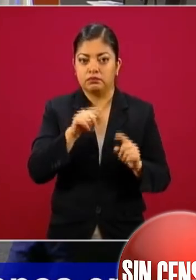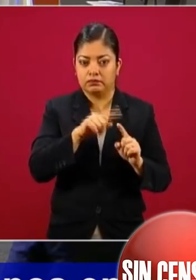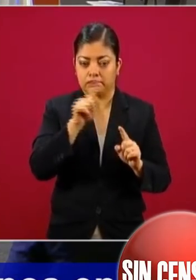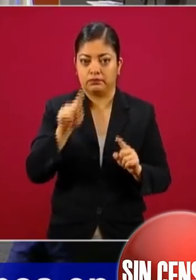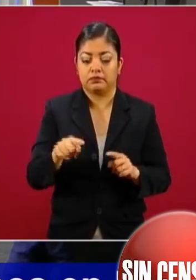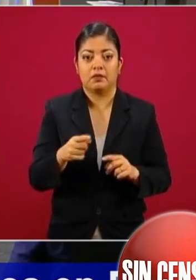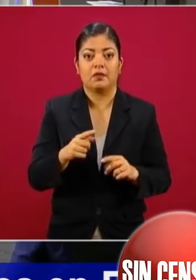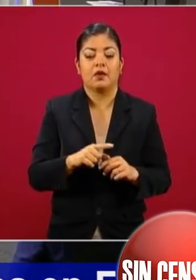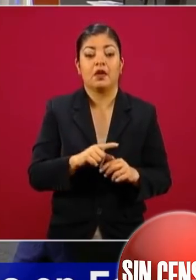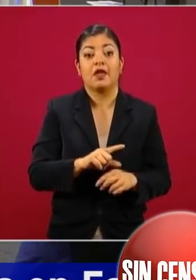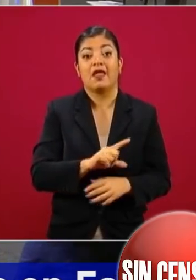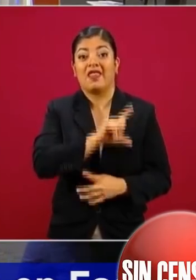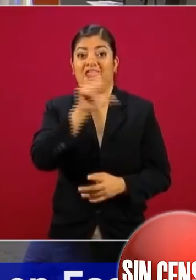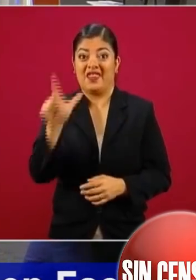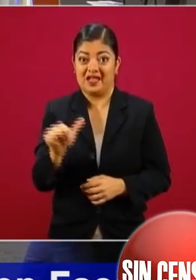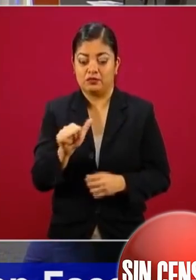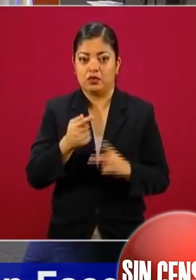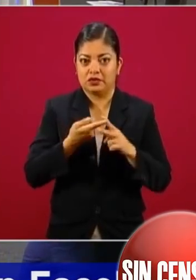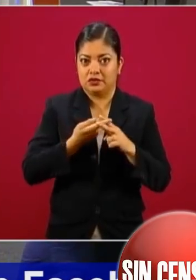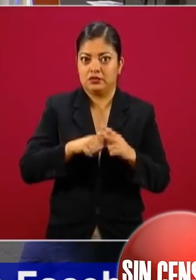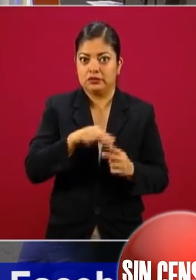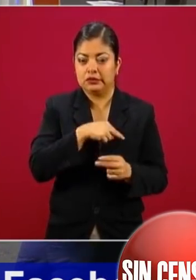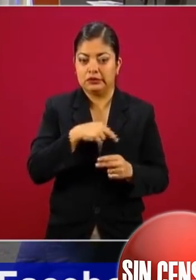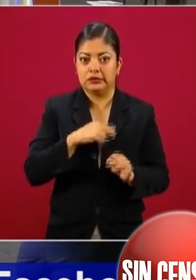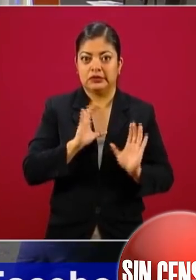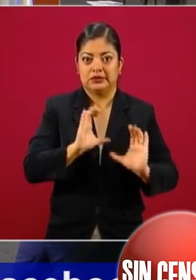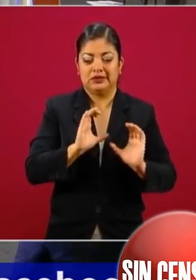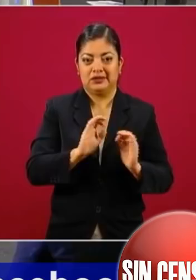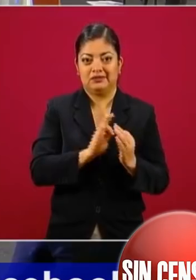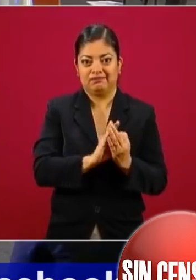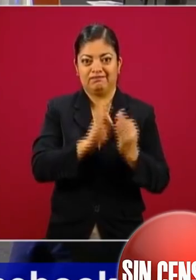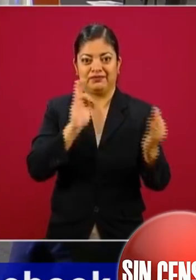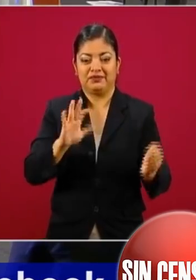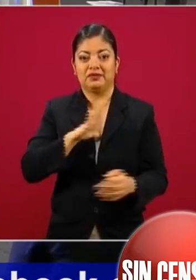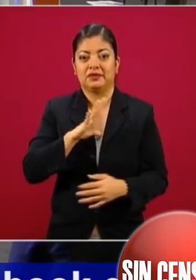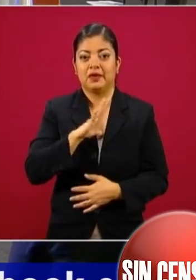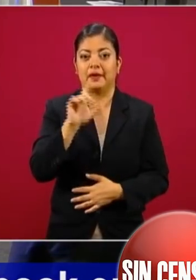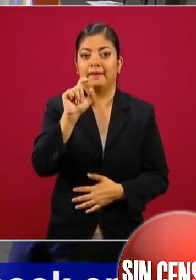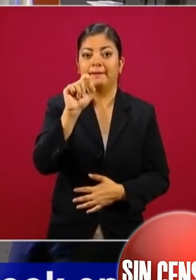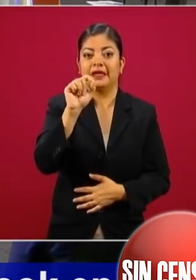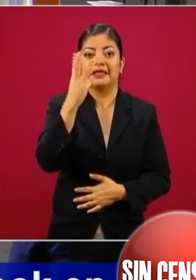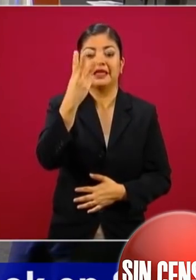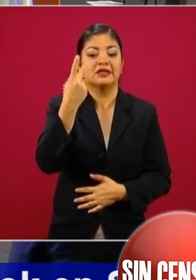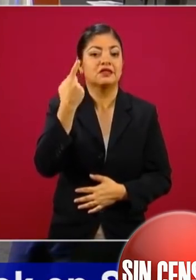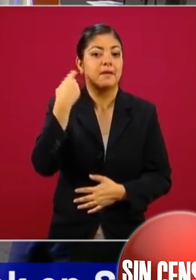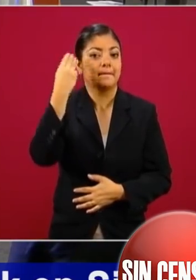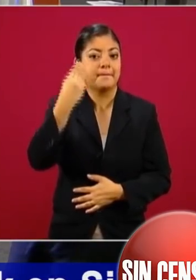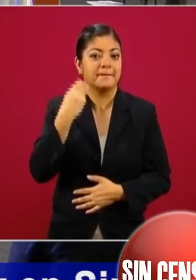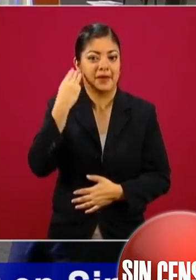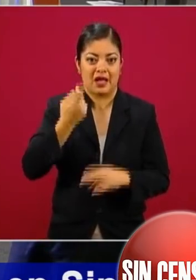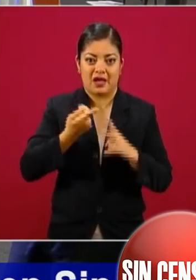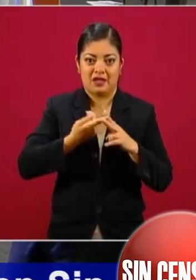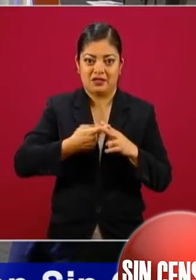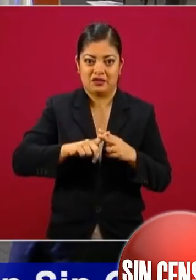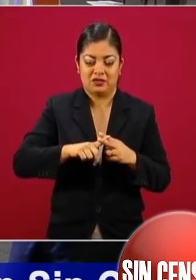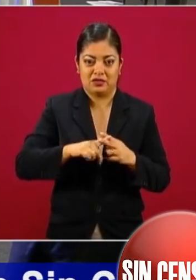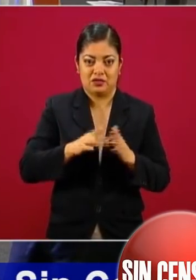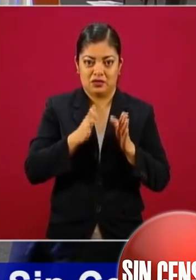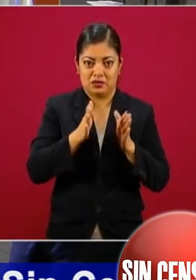inicio de la Jornada Nacional de Sana Distancia, que está aquí el 23 de marzo y que tiene una